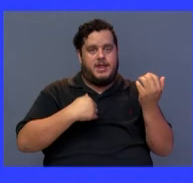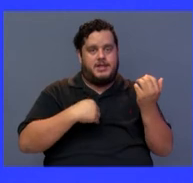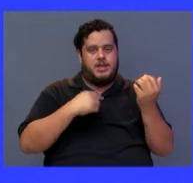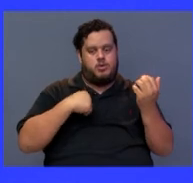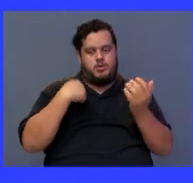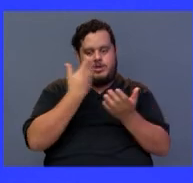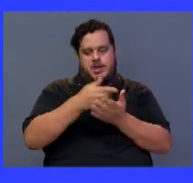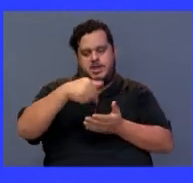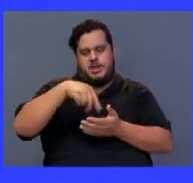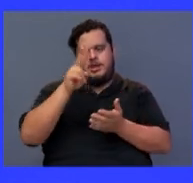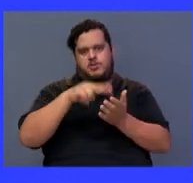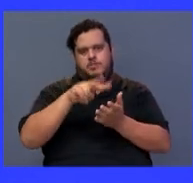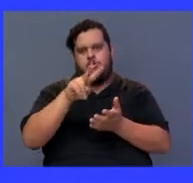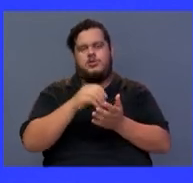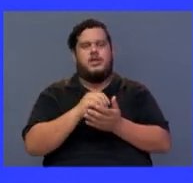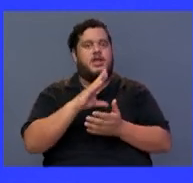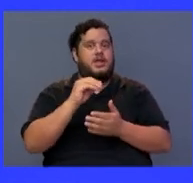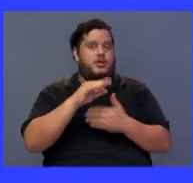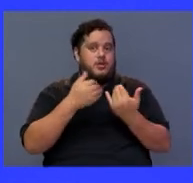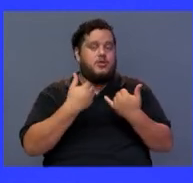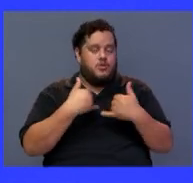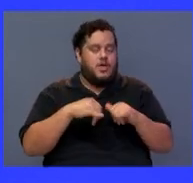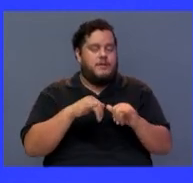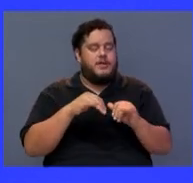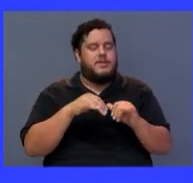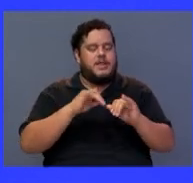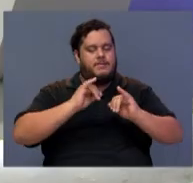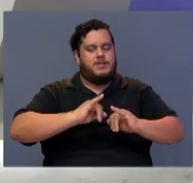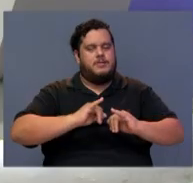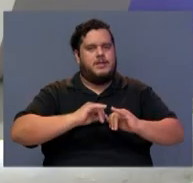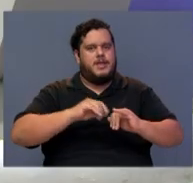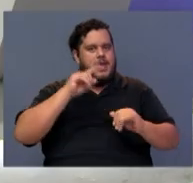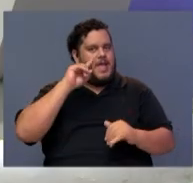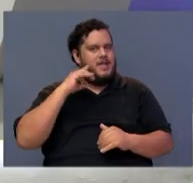acá en el 2002, y en el 2002 estaban todavía pasando acá cebollitas. Sí. Bueno, ahí listo, nos vamos.